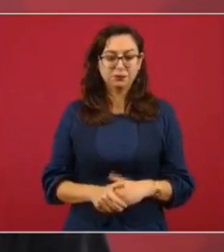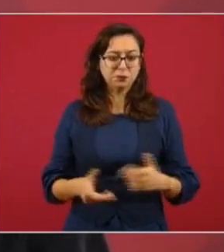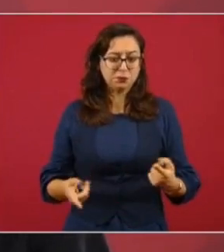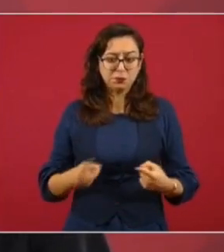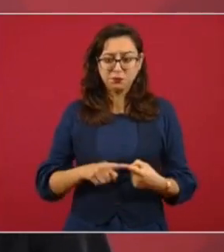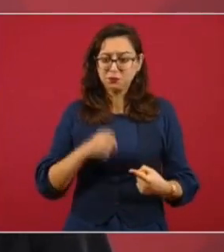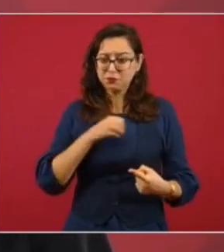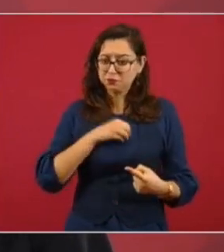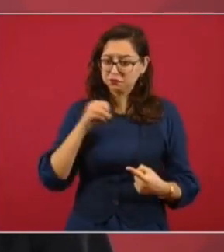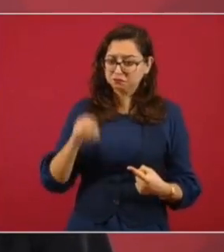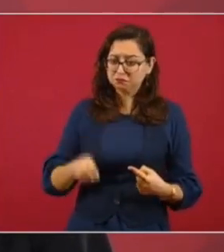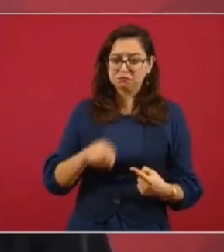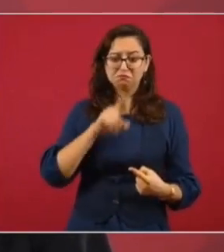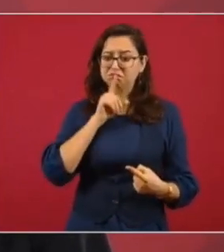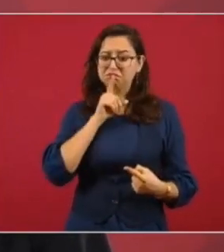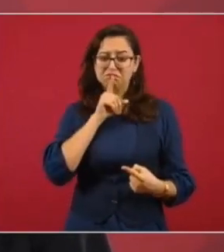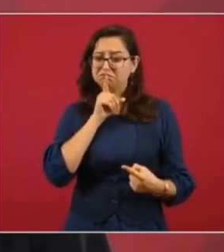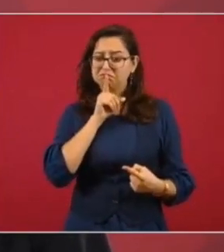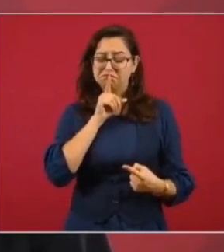odiar,